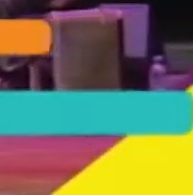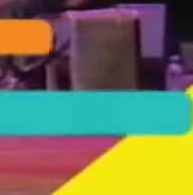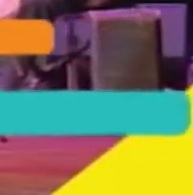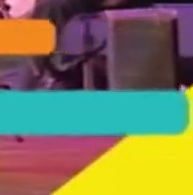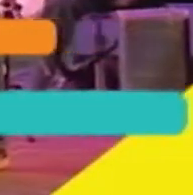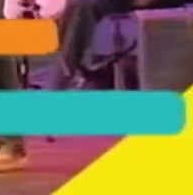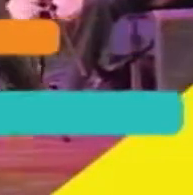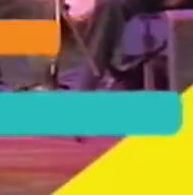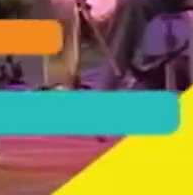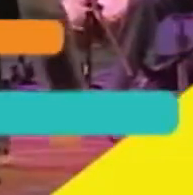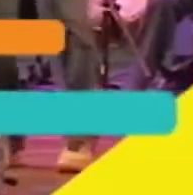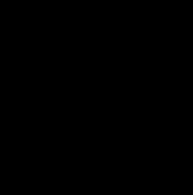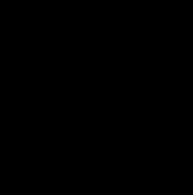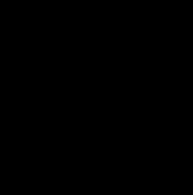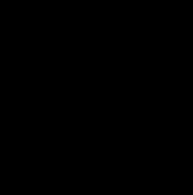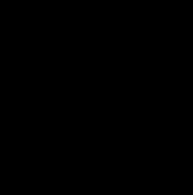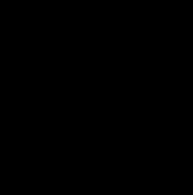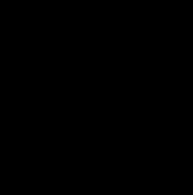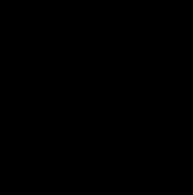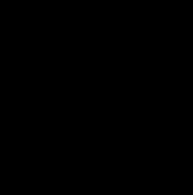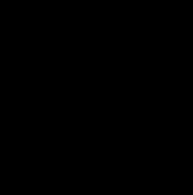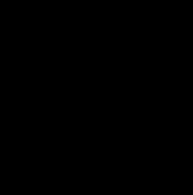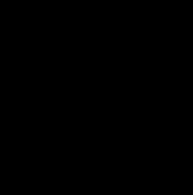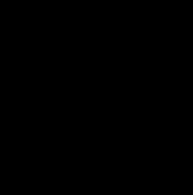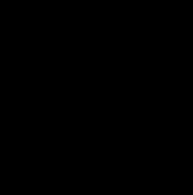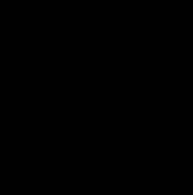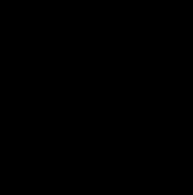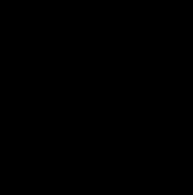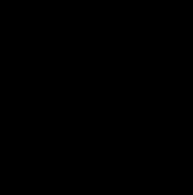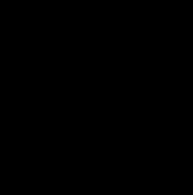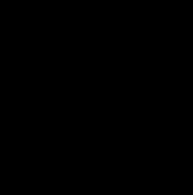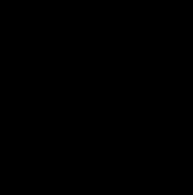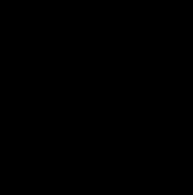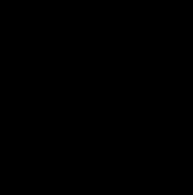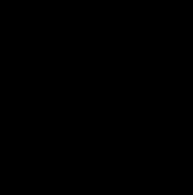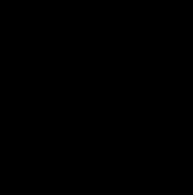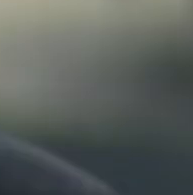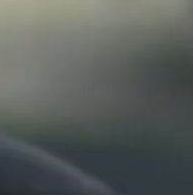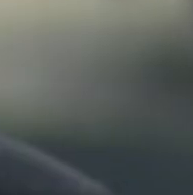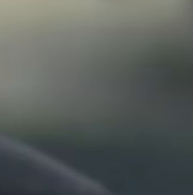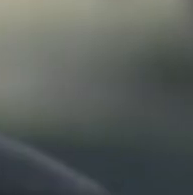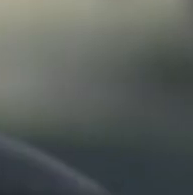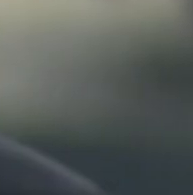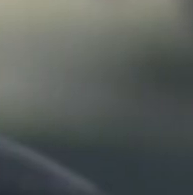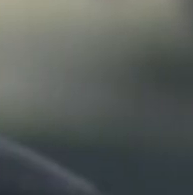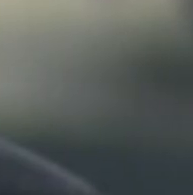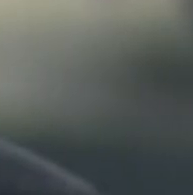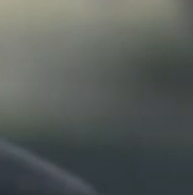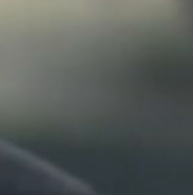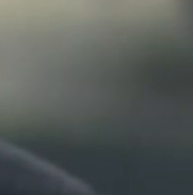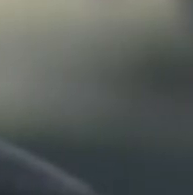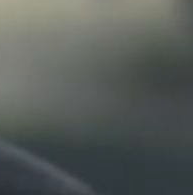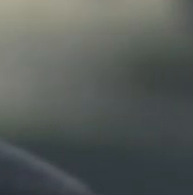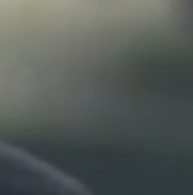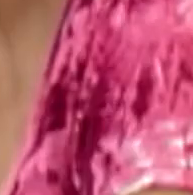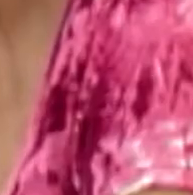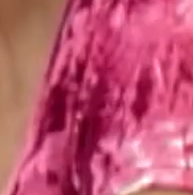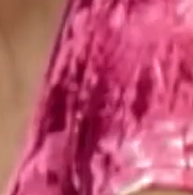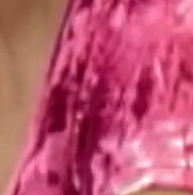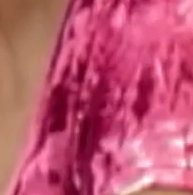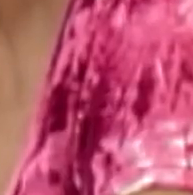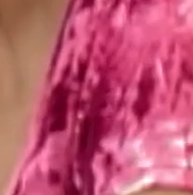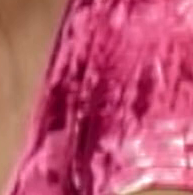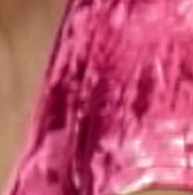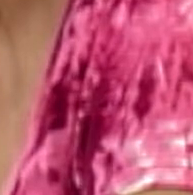las 4 de la tarde. En 13, Costa Rica Televisión. Y es como una carrera